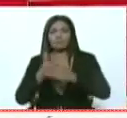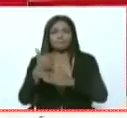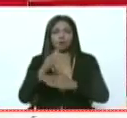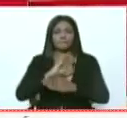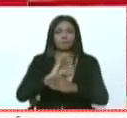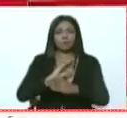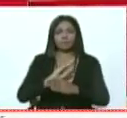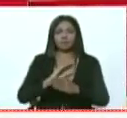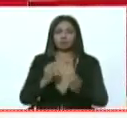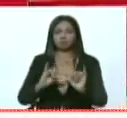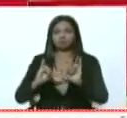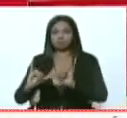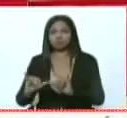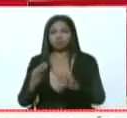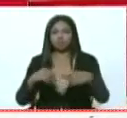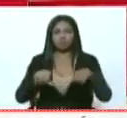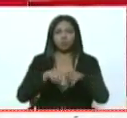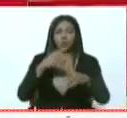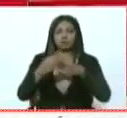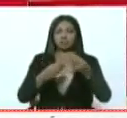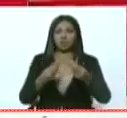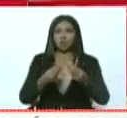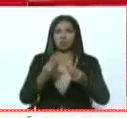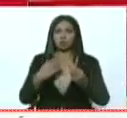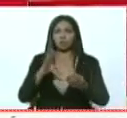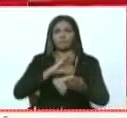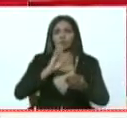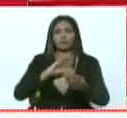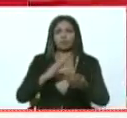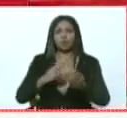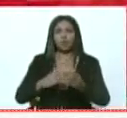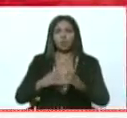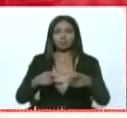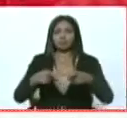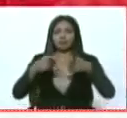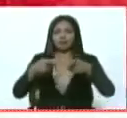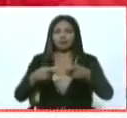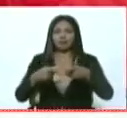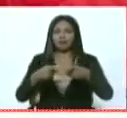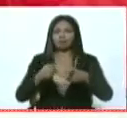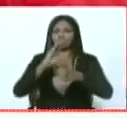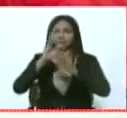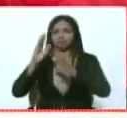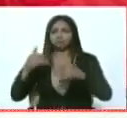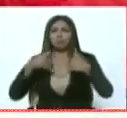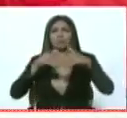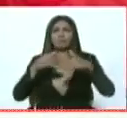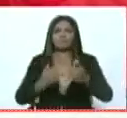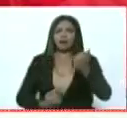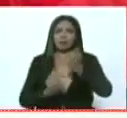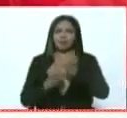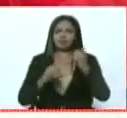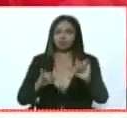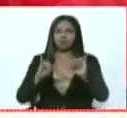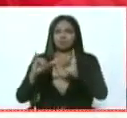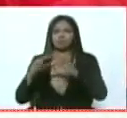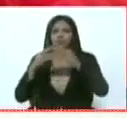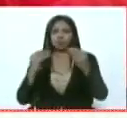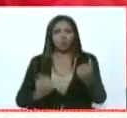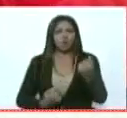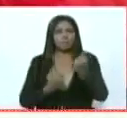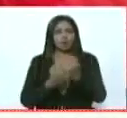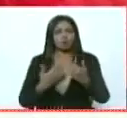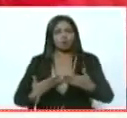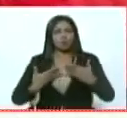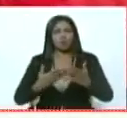Partido Socialista Unido de Venezuela con el carné del partido, con los militantes en las bases y todo el apoyo que hay